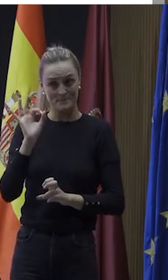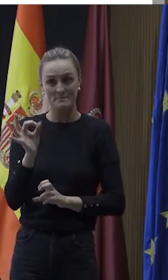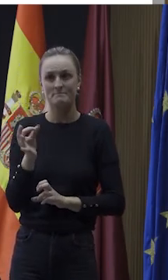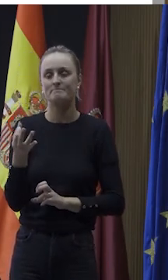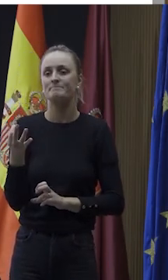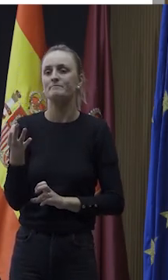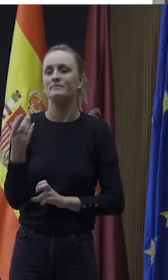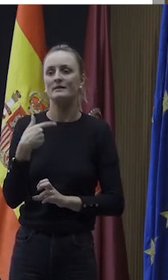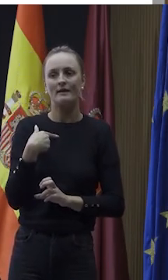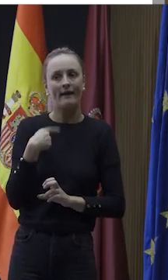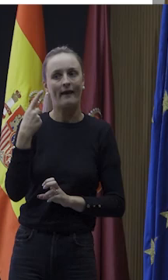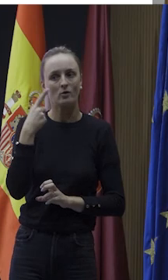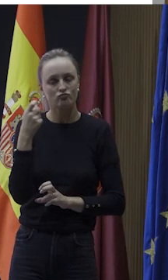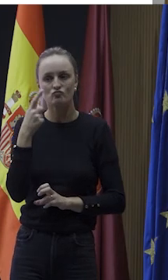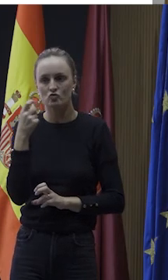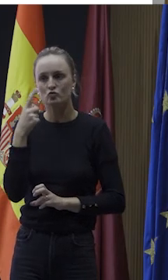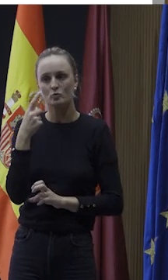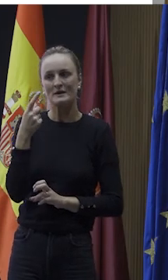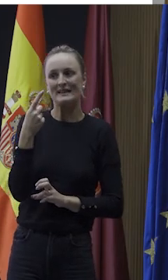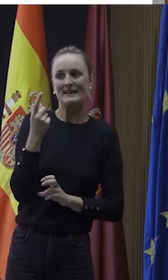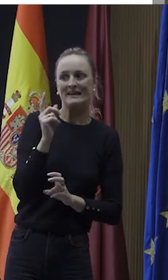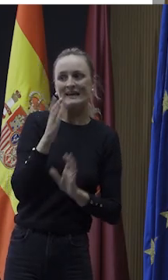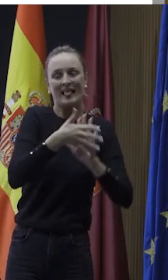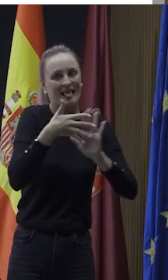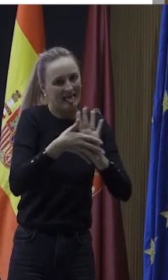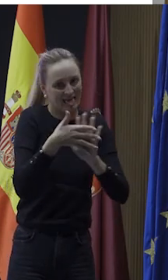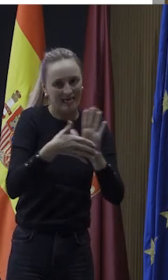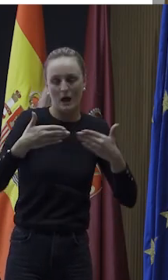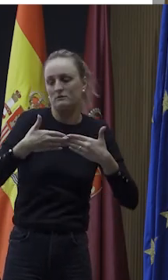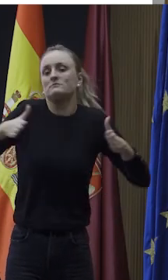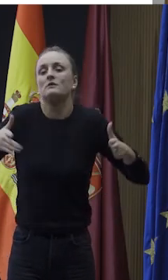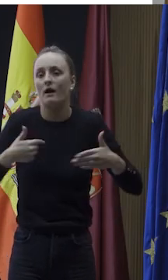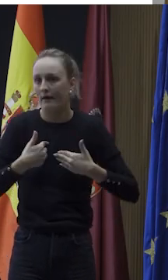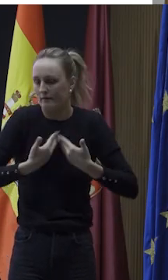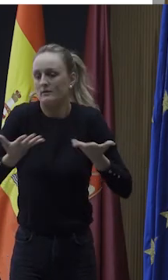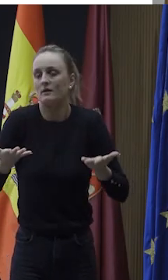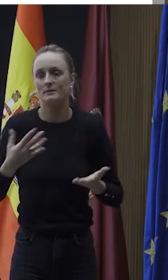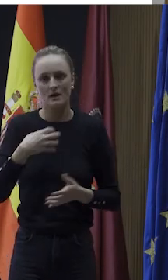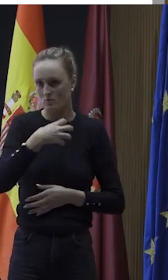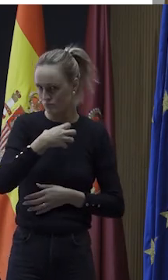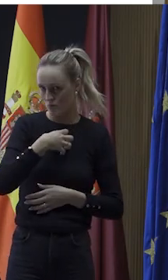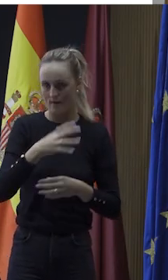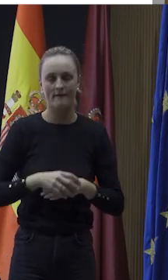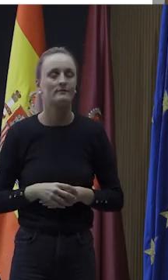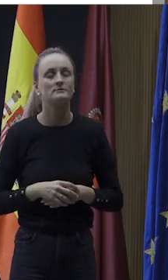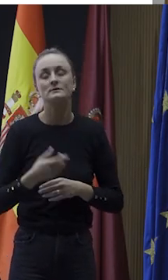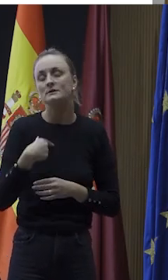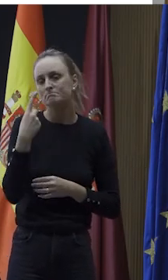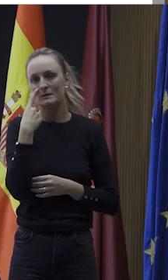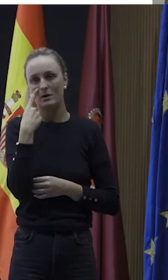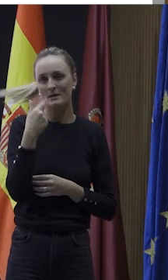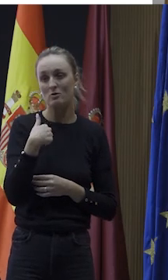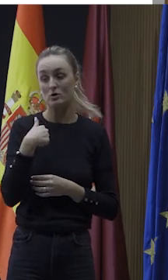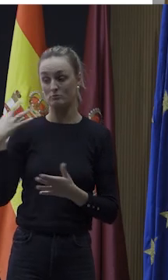hay mucha costumbre de que se hable abiertamente. Entonces, bueno, pues vamos a ver un poco ya lo que yo me